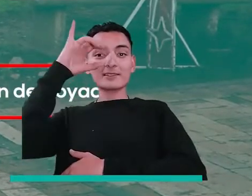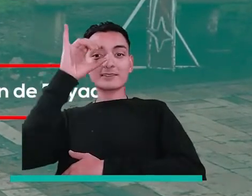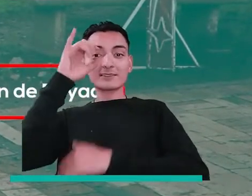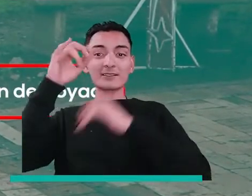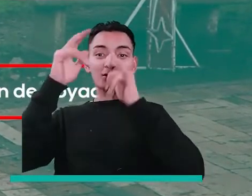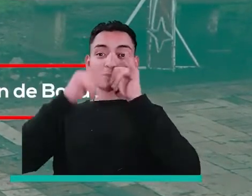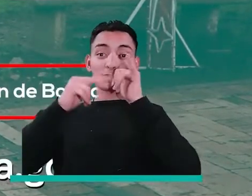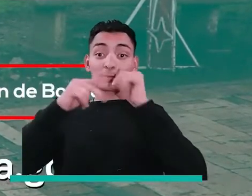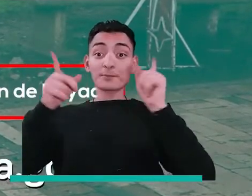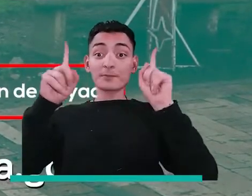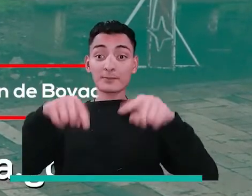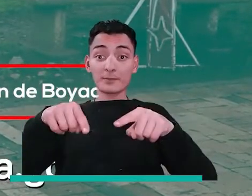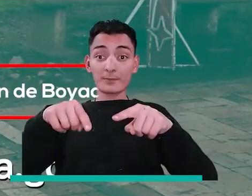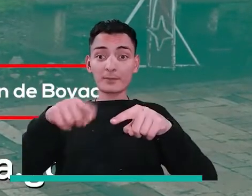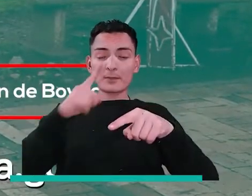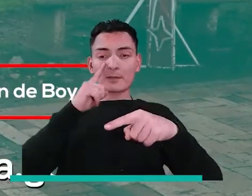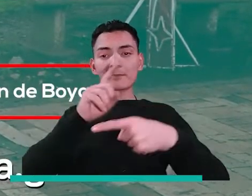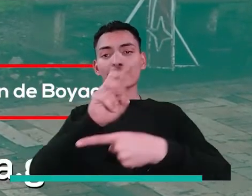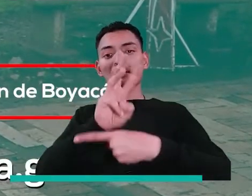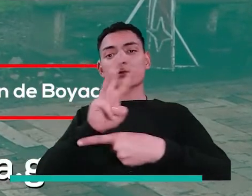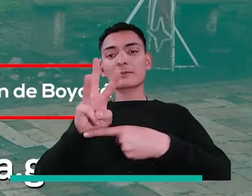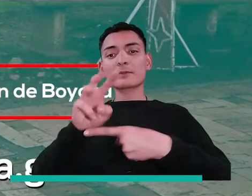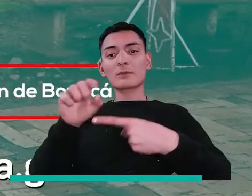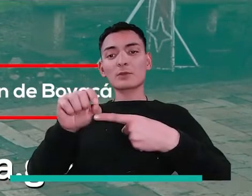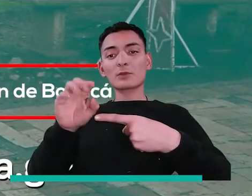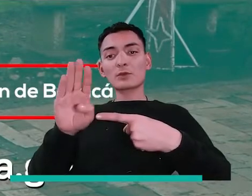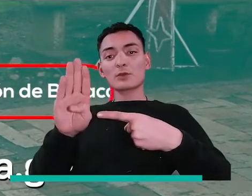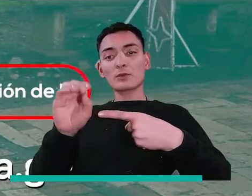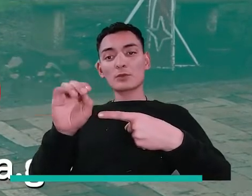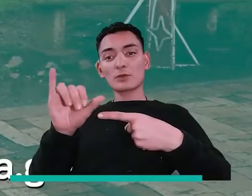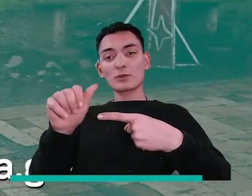Twitter, Instagram, YouTube y la página oficial